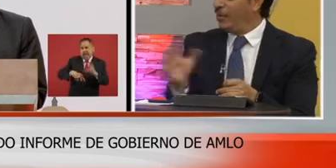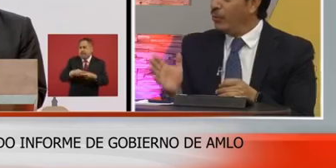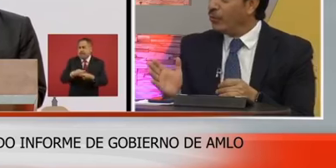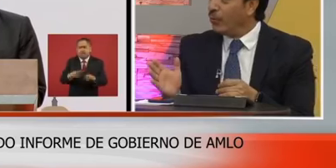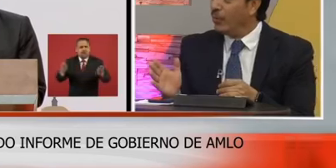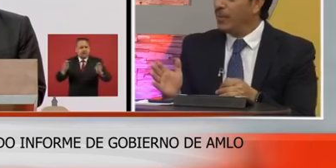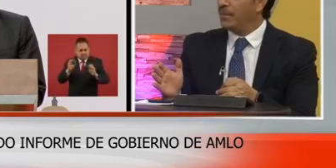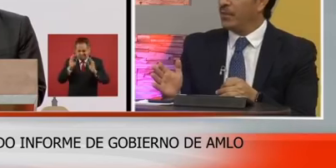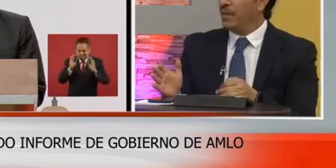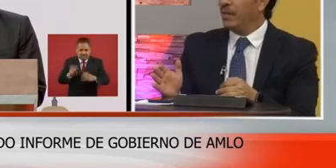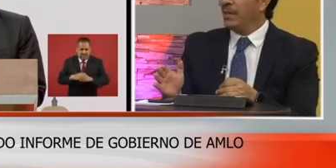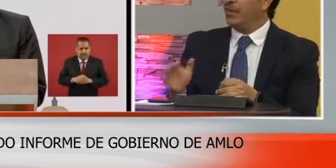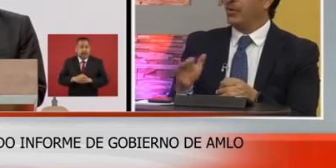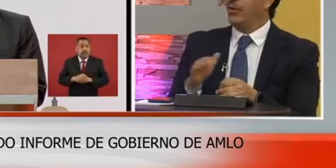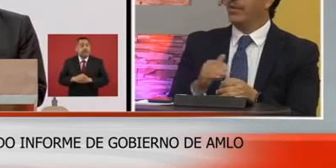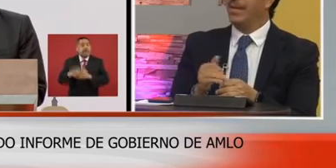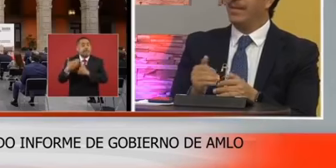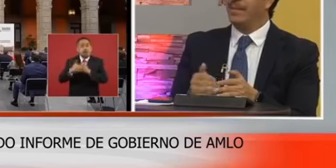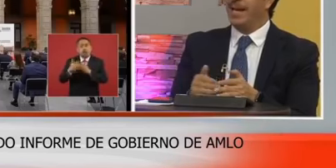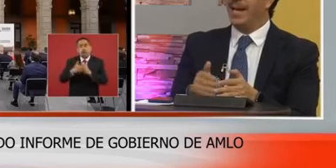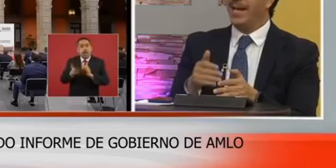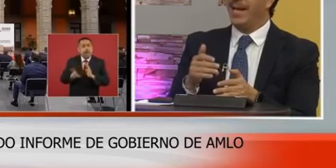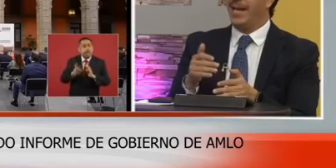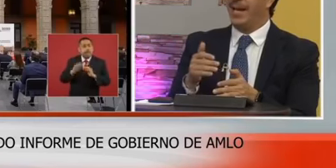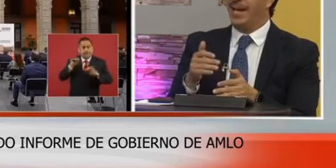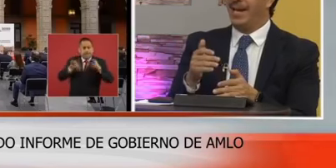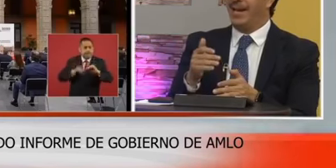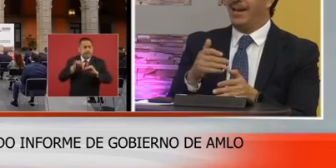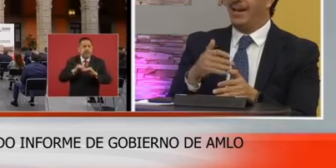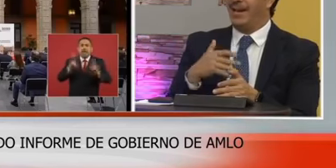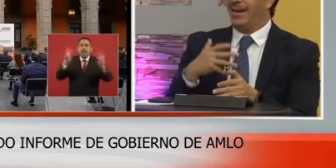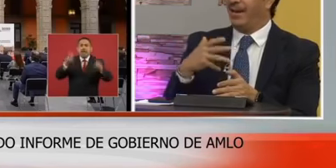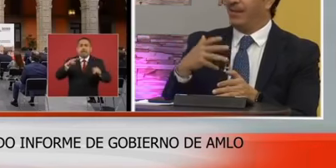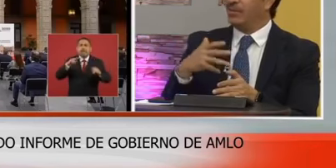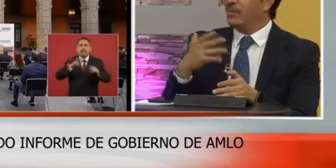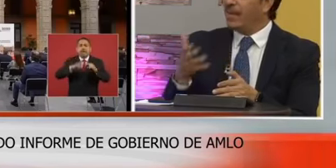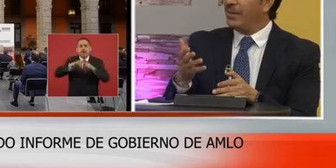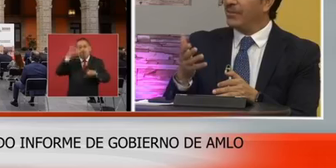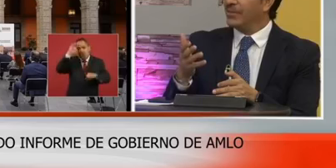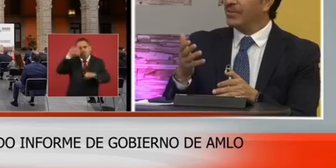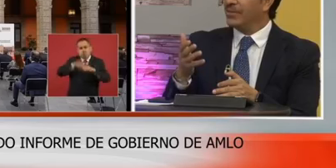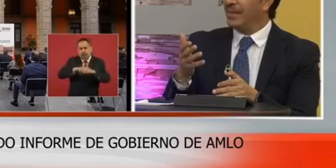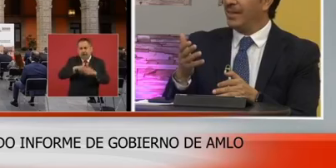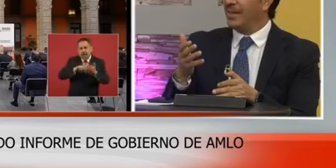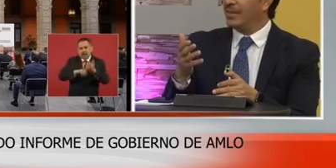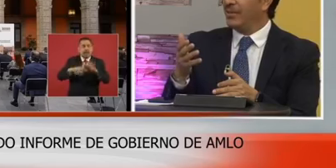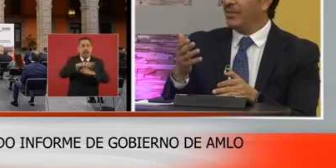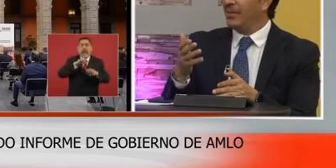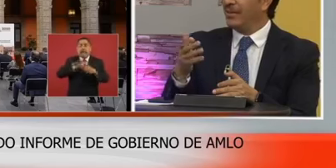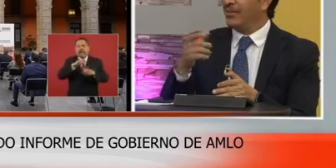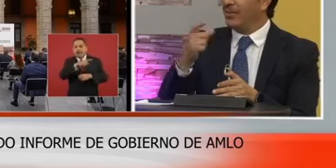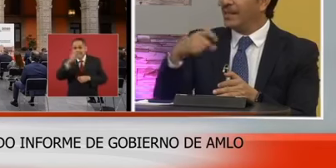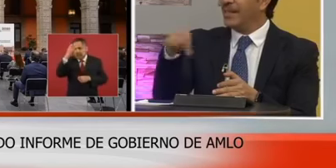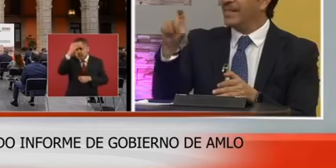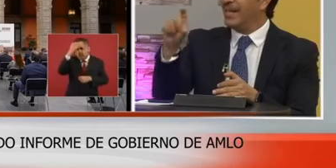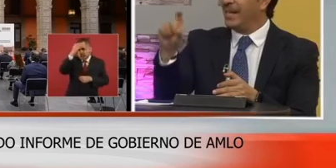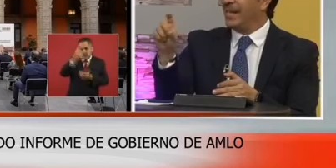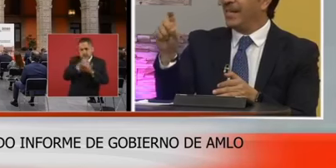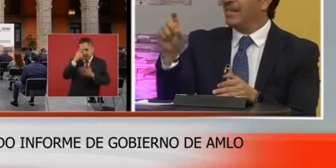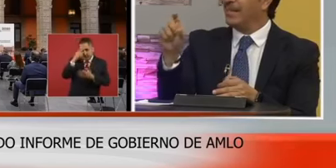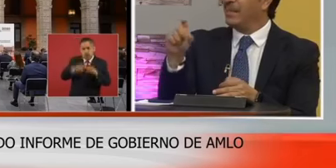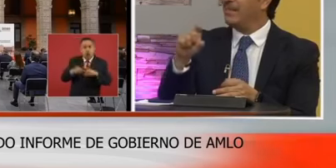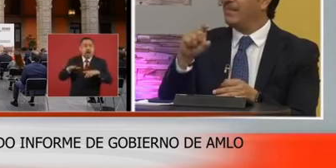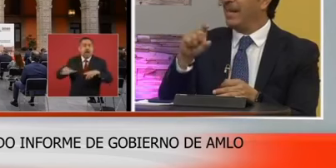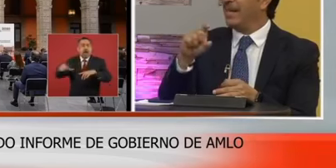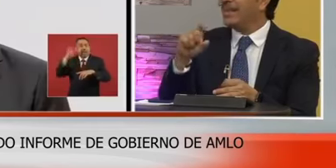en todo el mundo. Sí, sí. Sí, sí. Donde también los médicos son con una tasa de